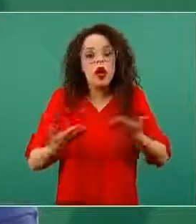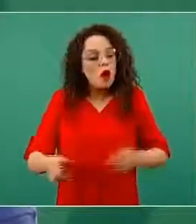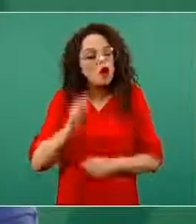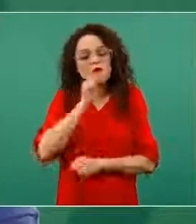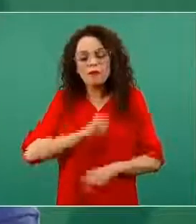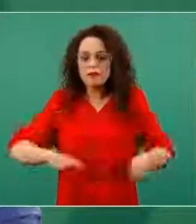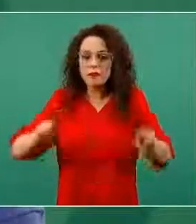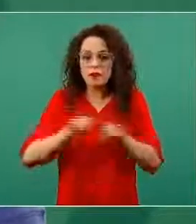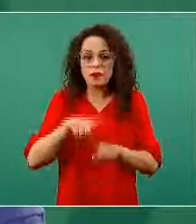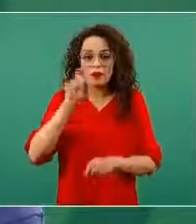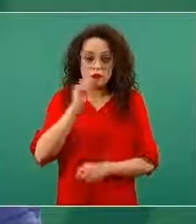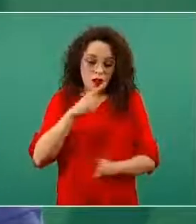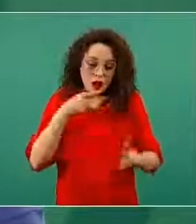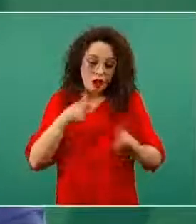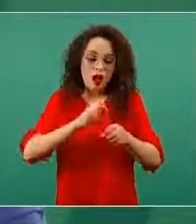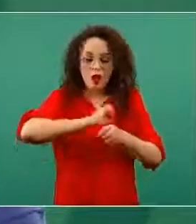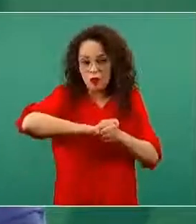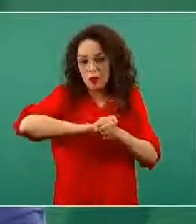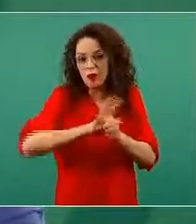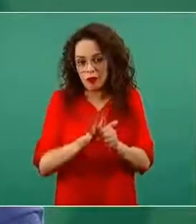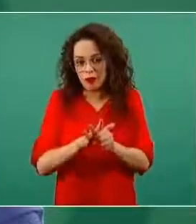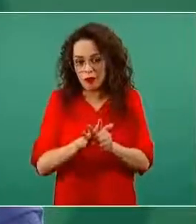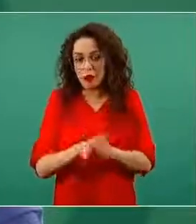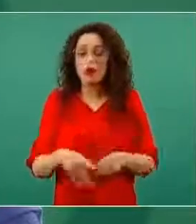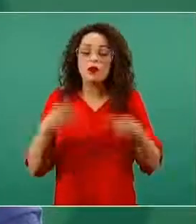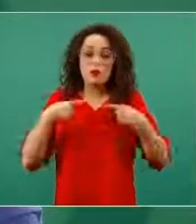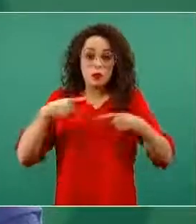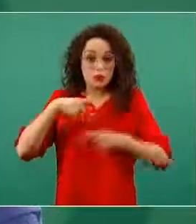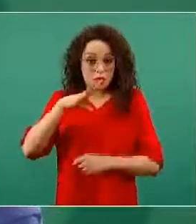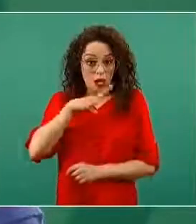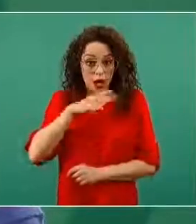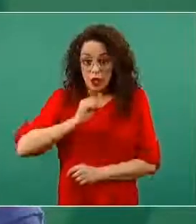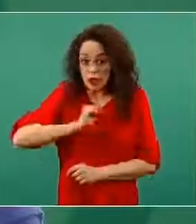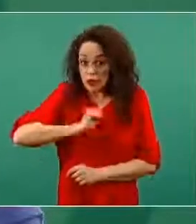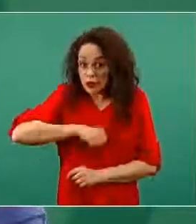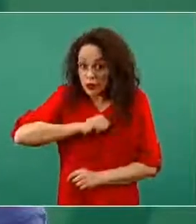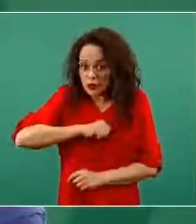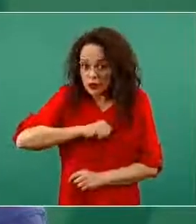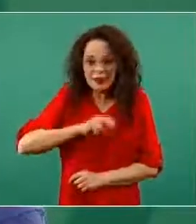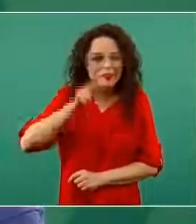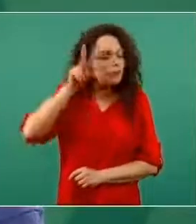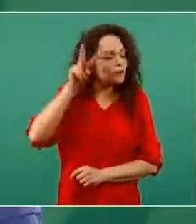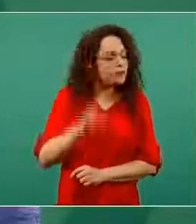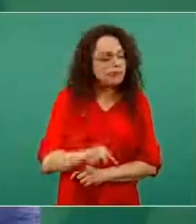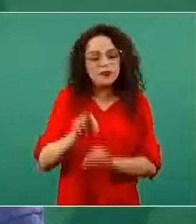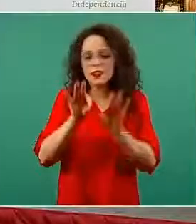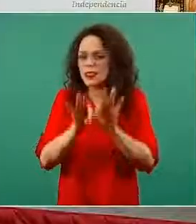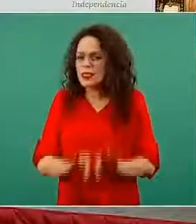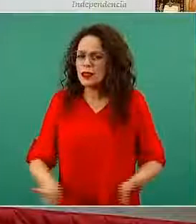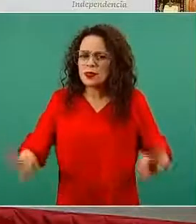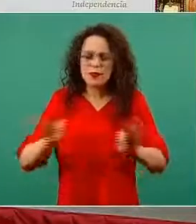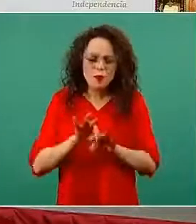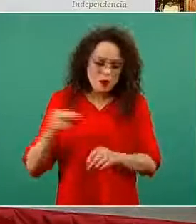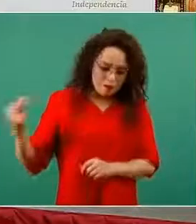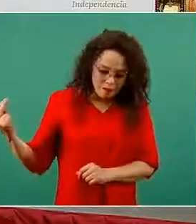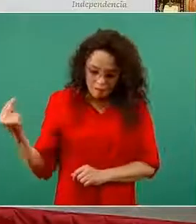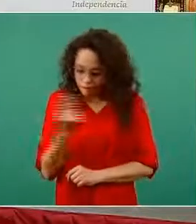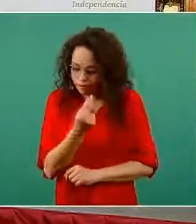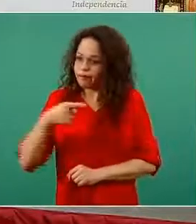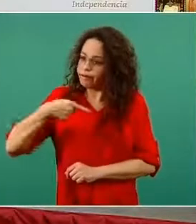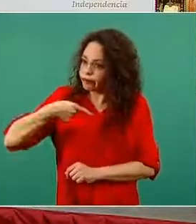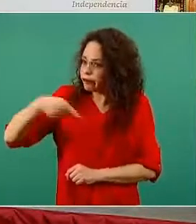es muy claro. Las personas que viven con VIH es extraordinariamente importante que se